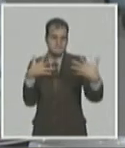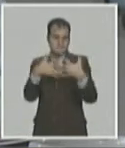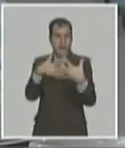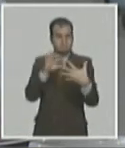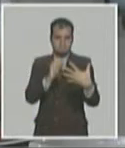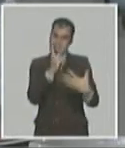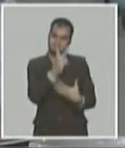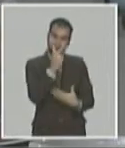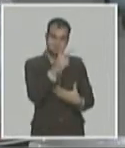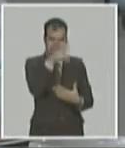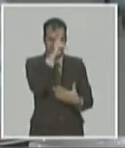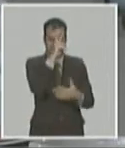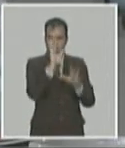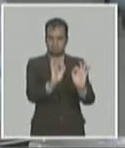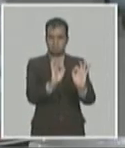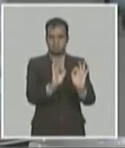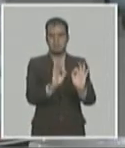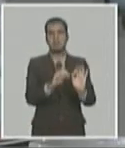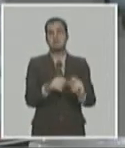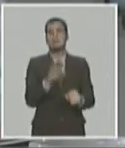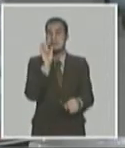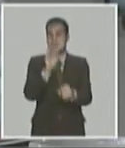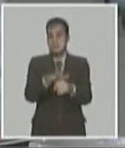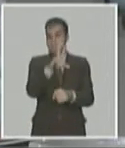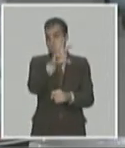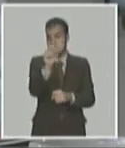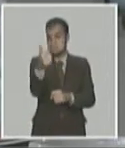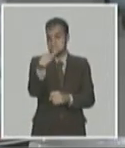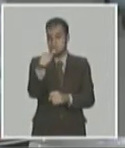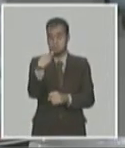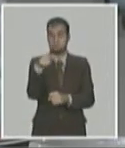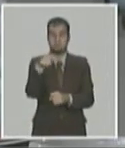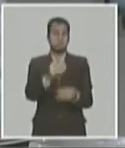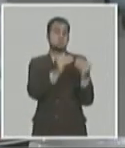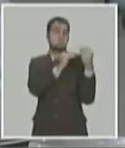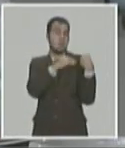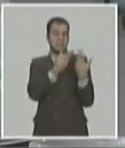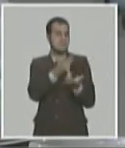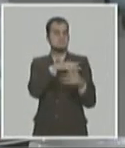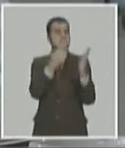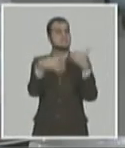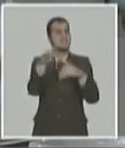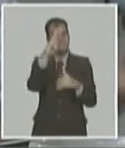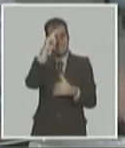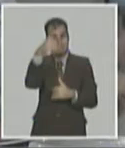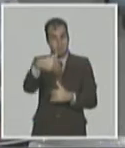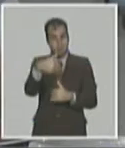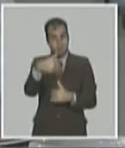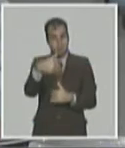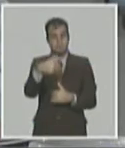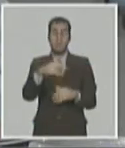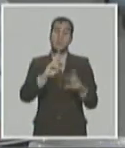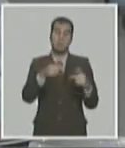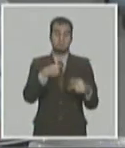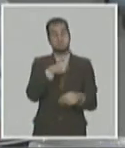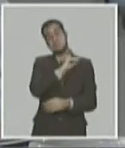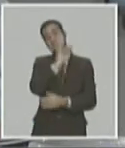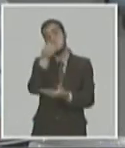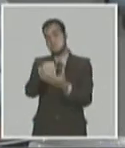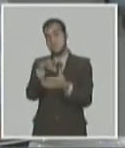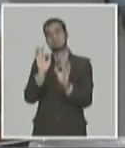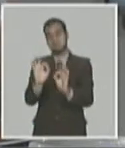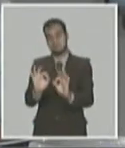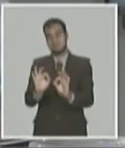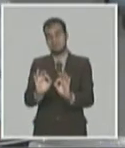el 2010, cuando me designan ministro de Salud Pública, realmente volví a los orígenes,